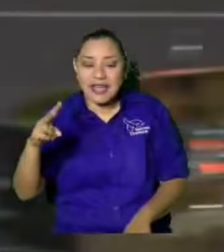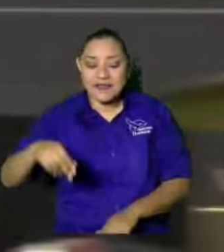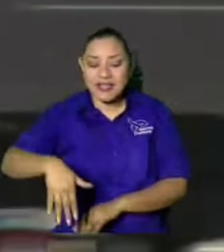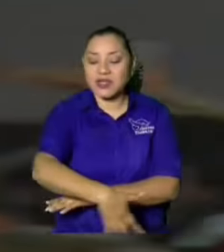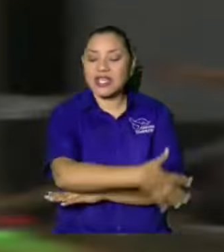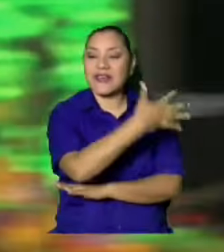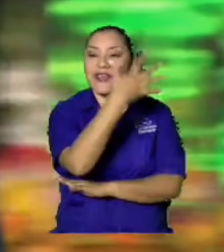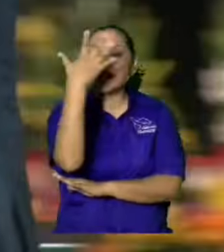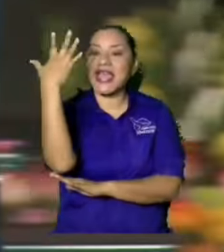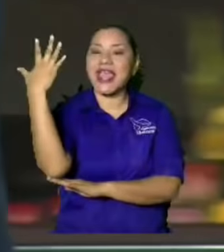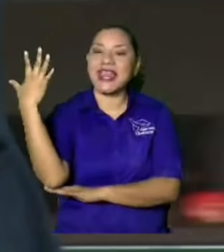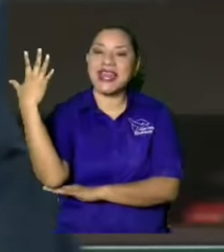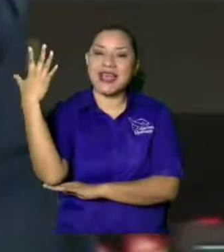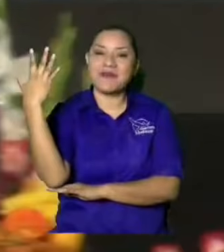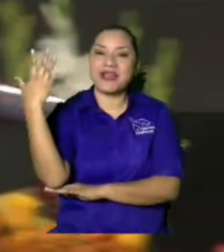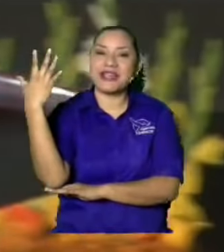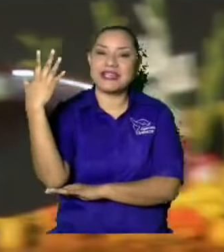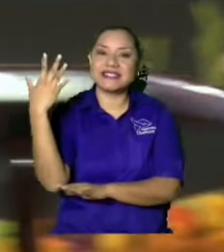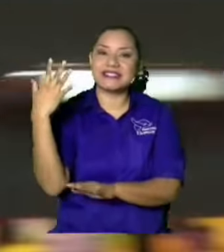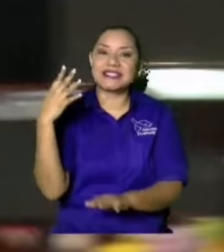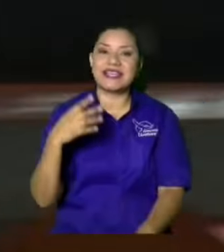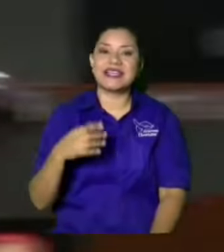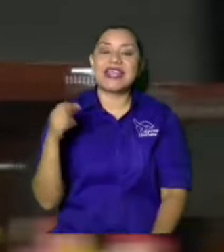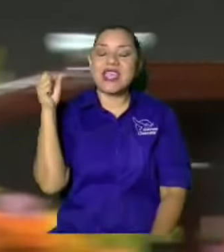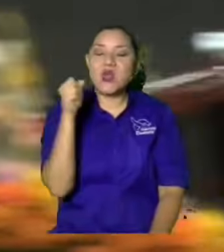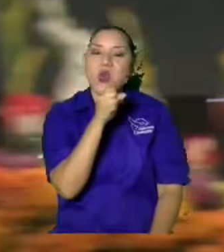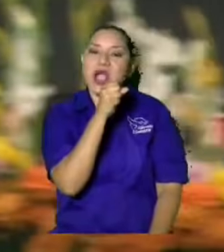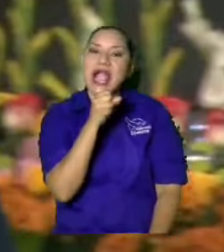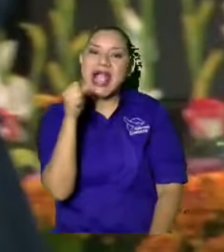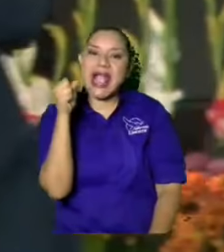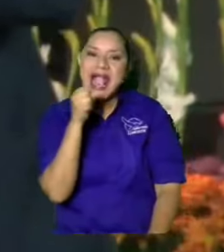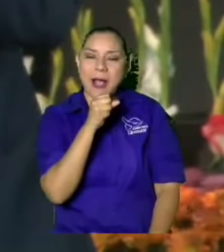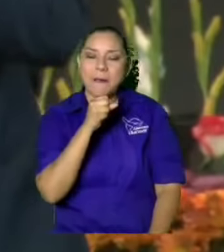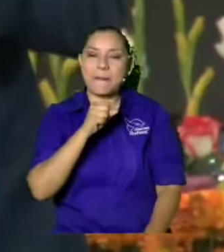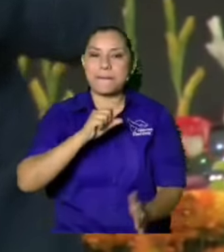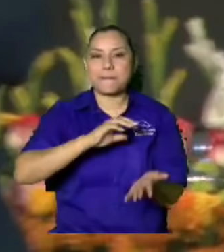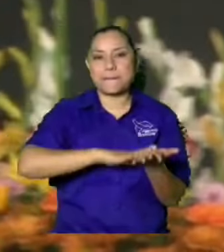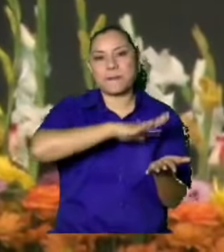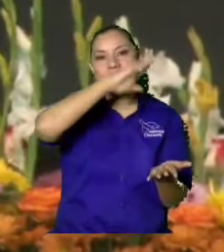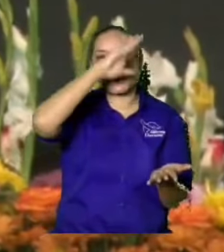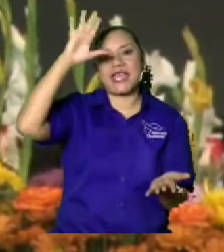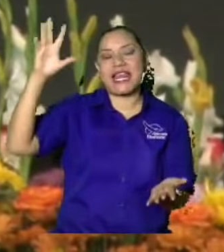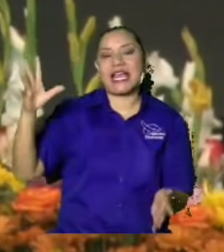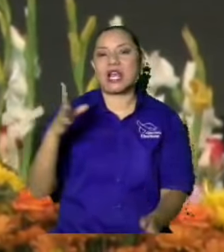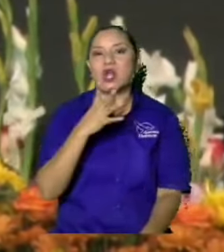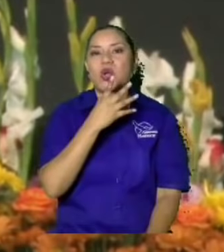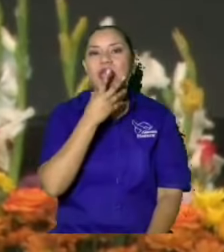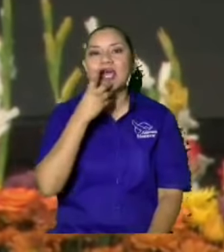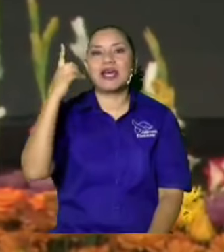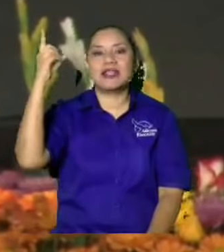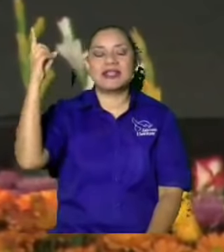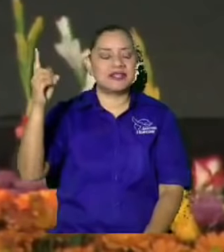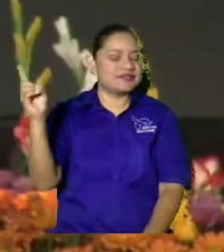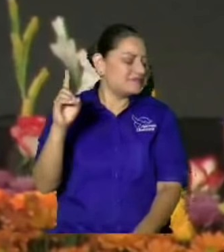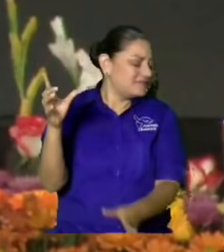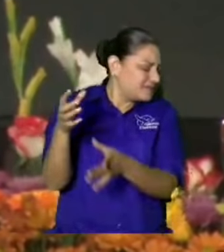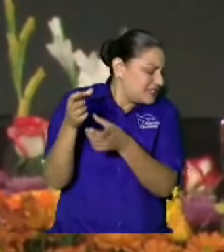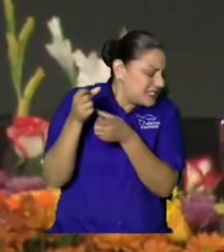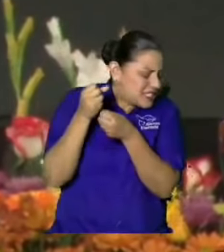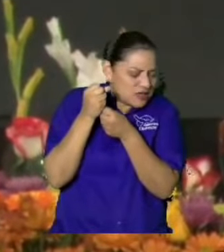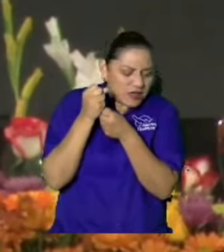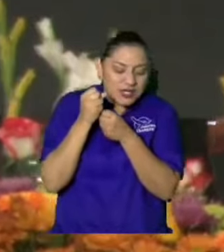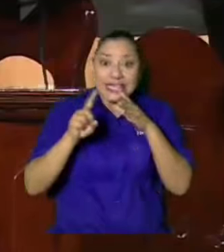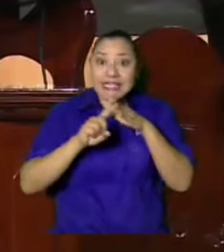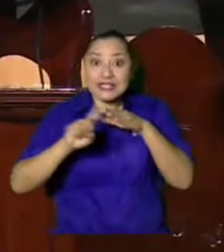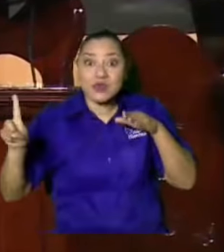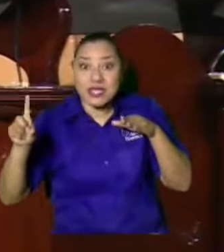amanecer, estoy viendo que viene el canto, estoy viendo la gloria de Dios. No te suelto, no te suelto. Antes huía, no